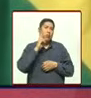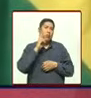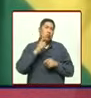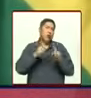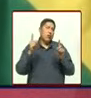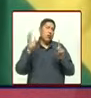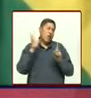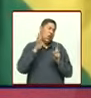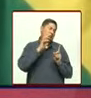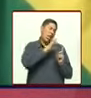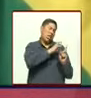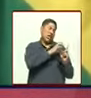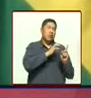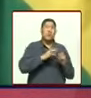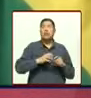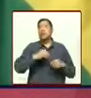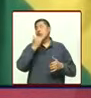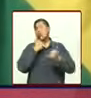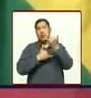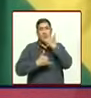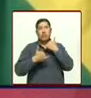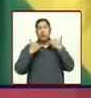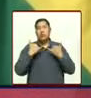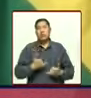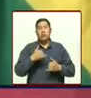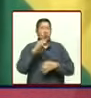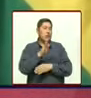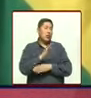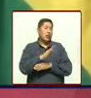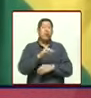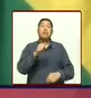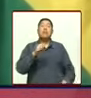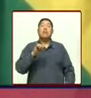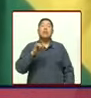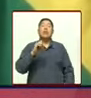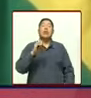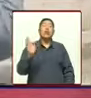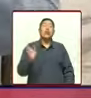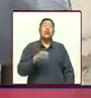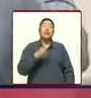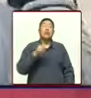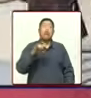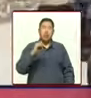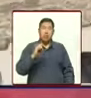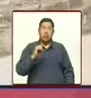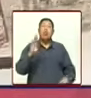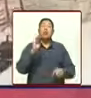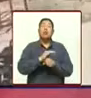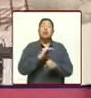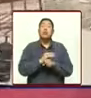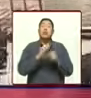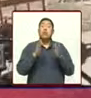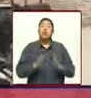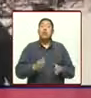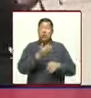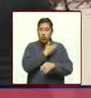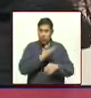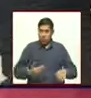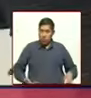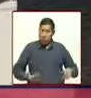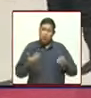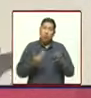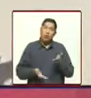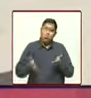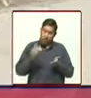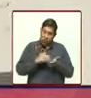recibido de mala manera. Eso ha ocurrido esta tarde en Ayoayo. La ministra de la Presidencia, presidencia ha invitado nuevamente al